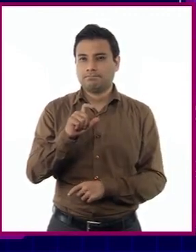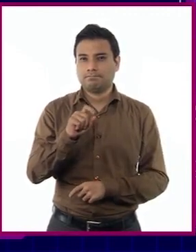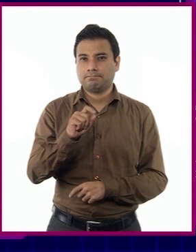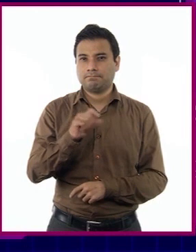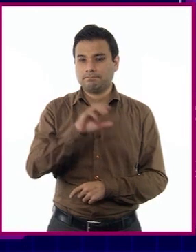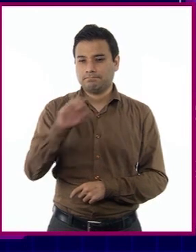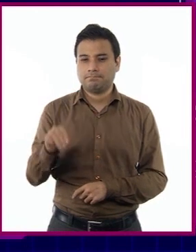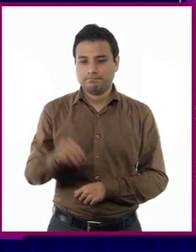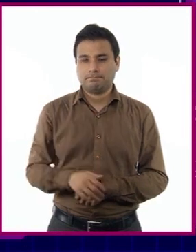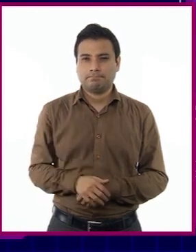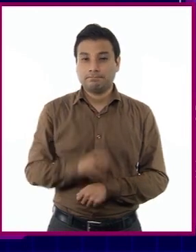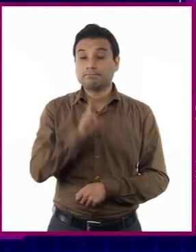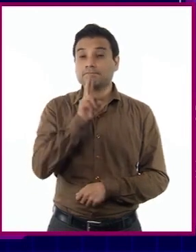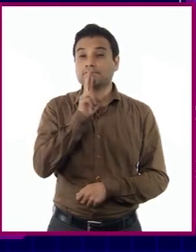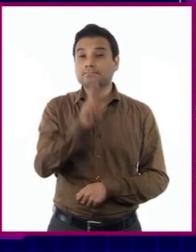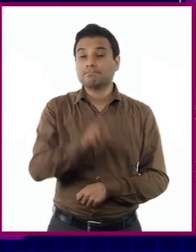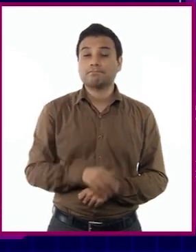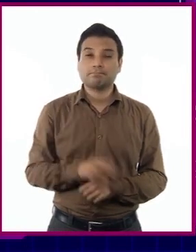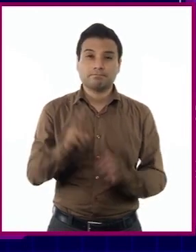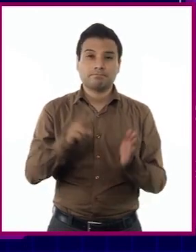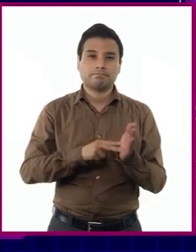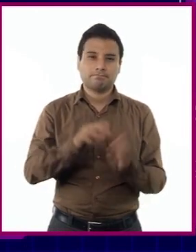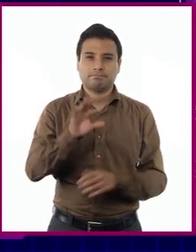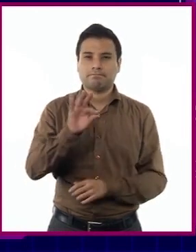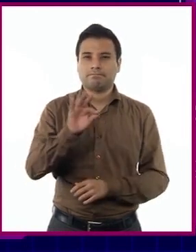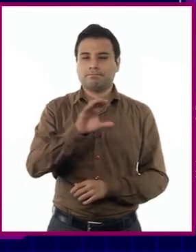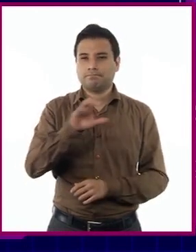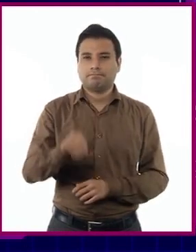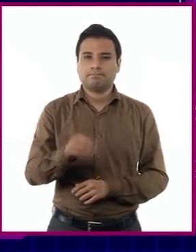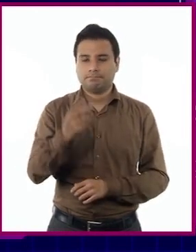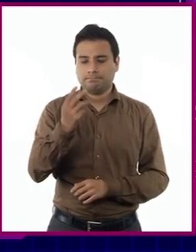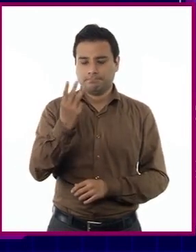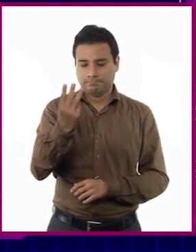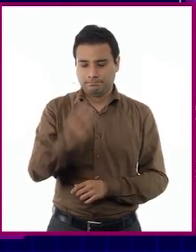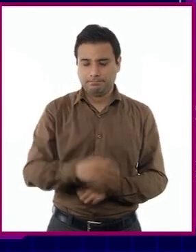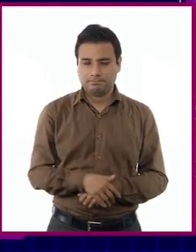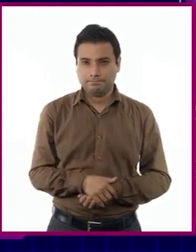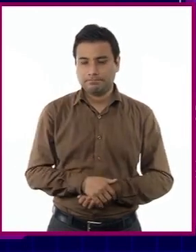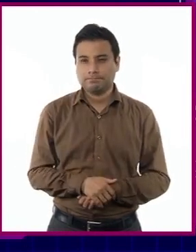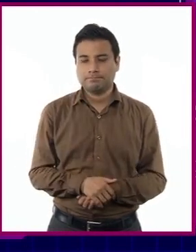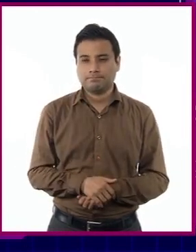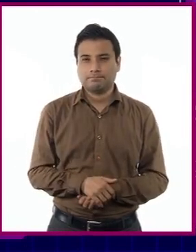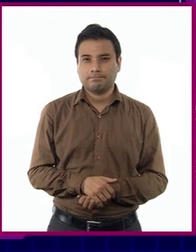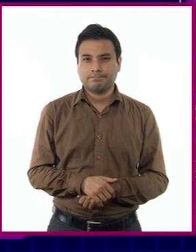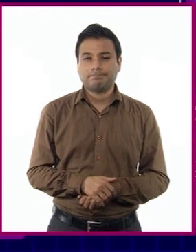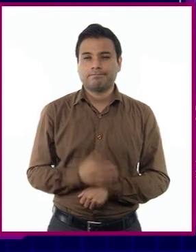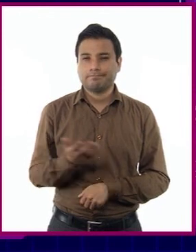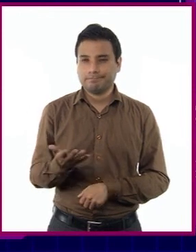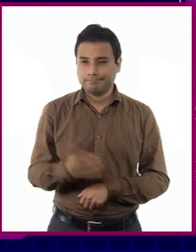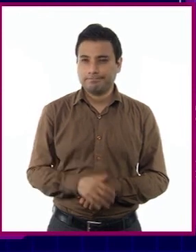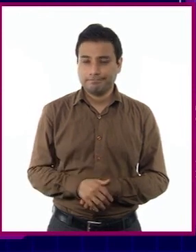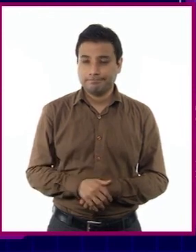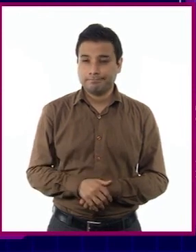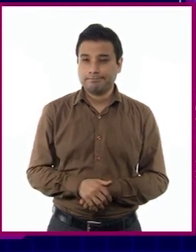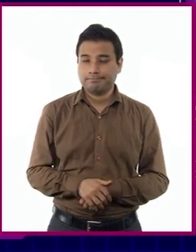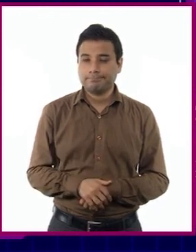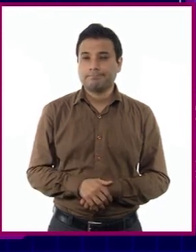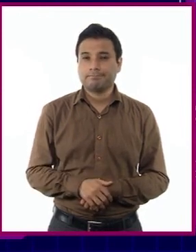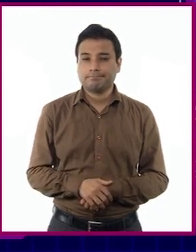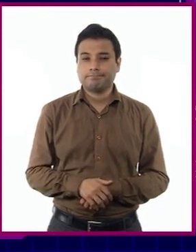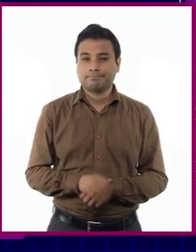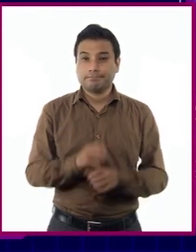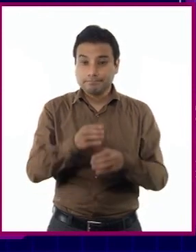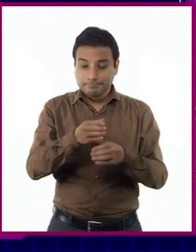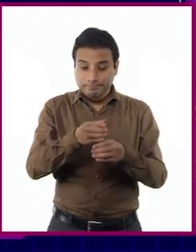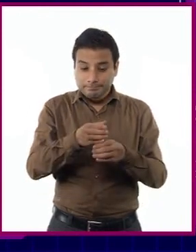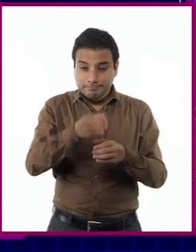se obtiene 2 mil 40 centímetros cúbicos por tanto el volumen del cilindro